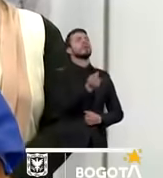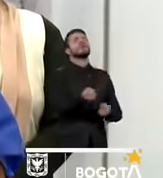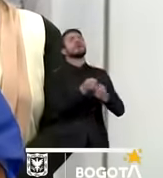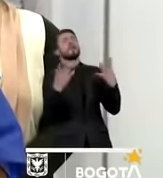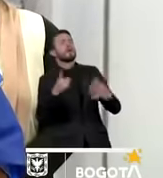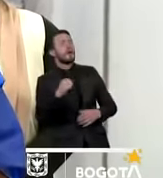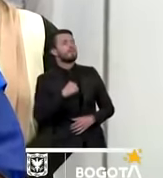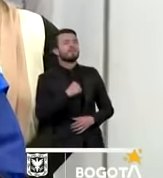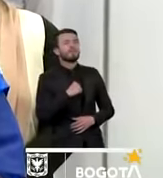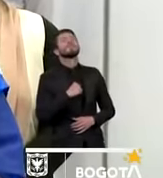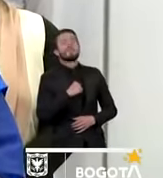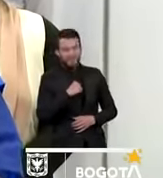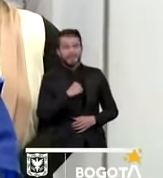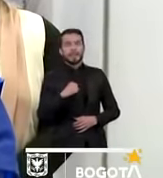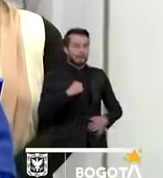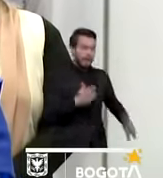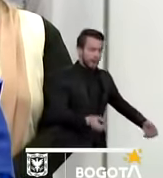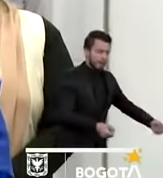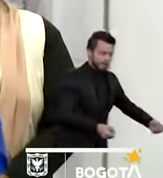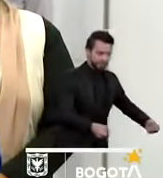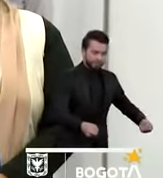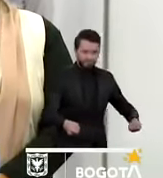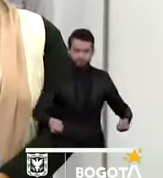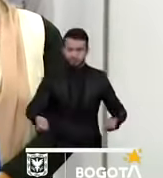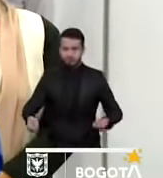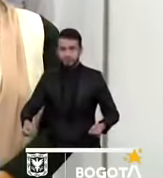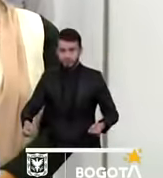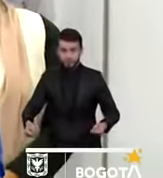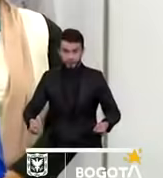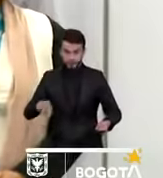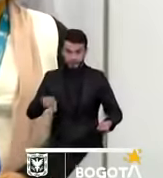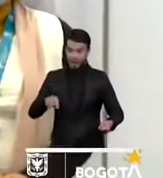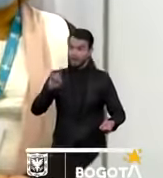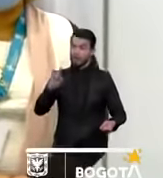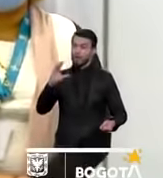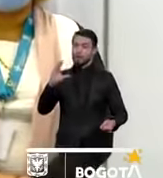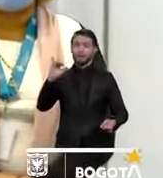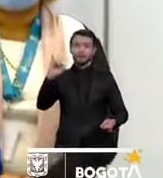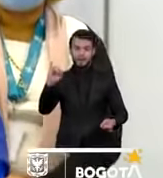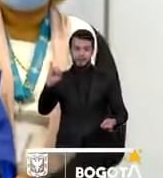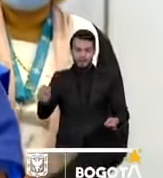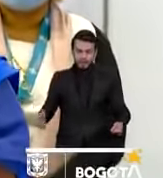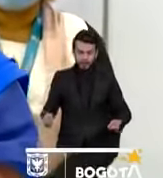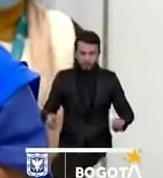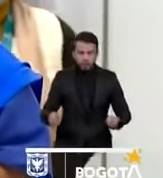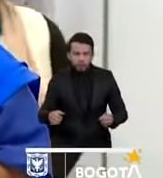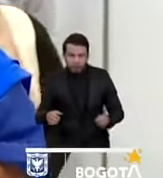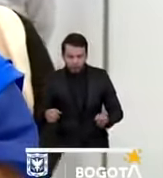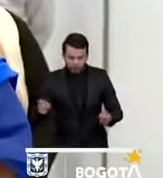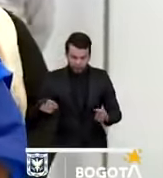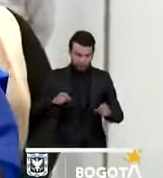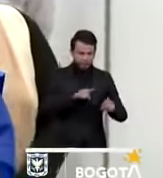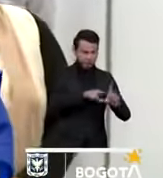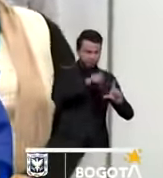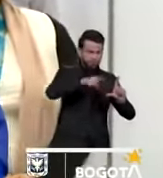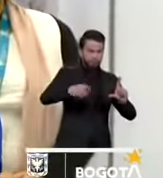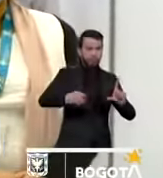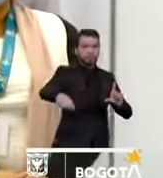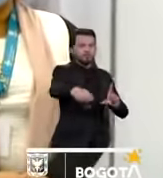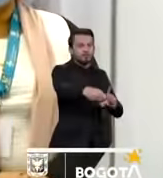1.000 unidades de cuidados intensivos con ventilador. Podemos redondearlo, era un poquito menos, 967, pero para